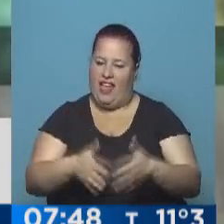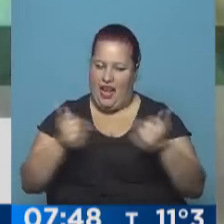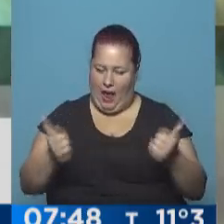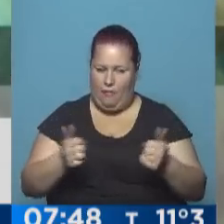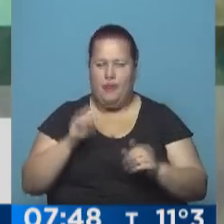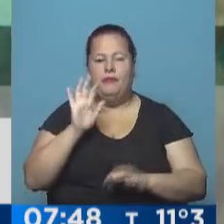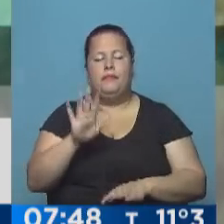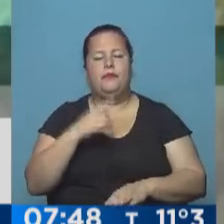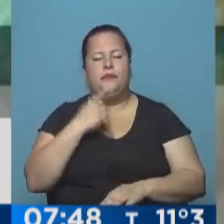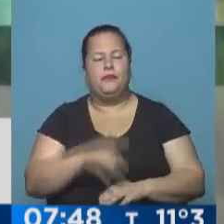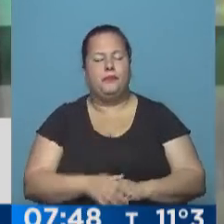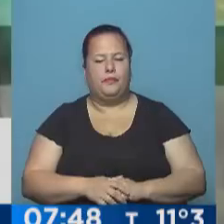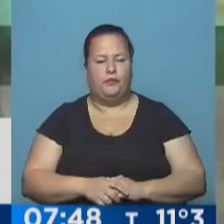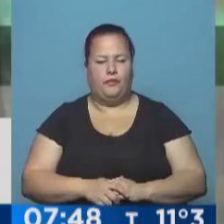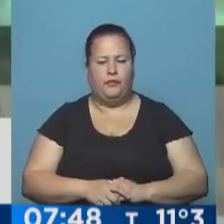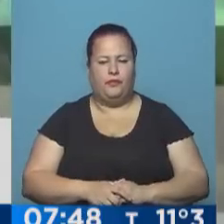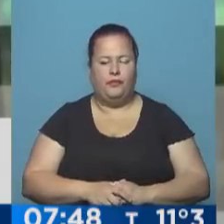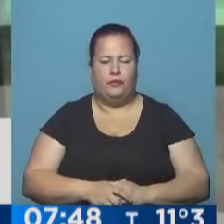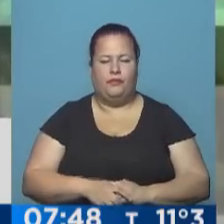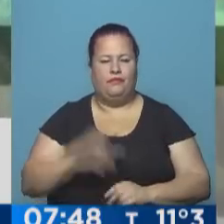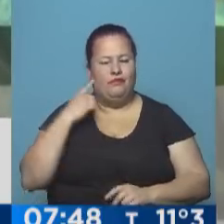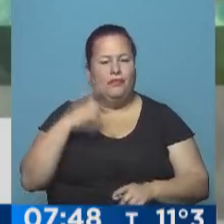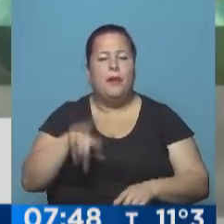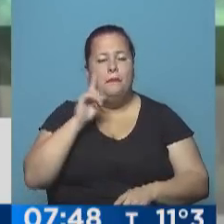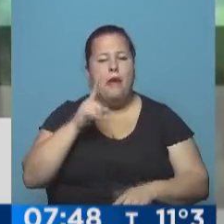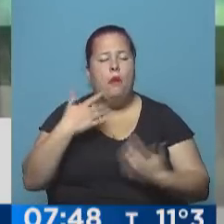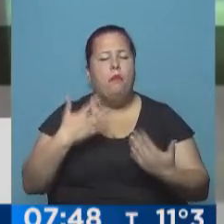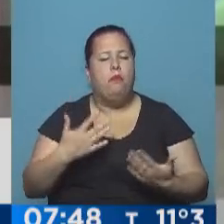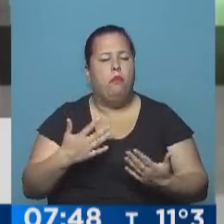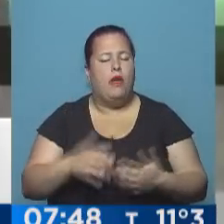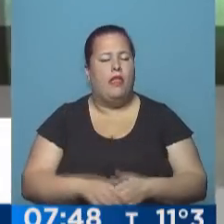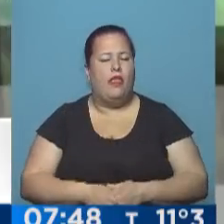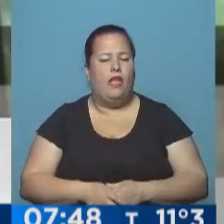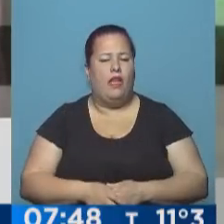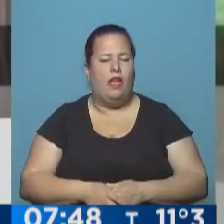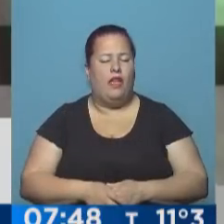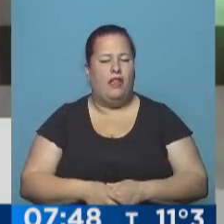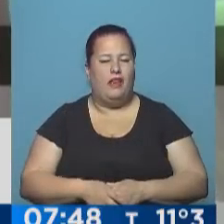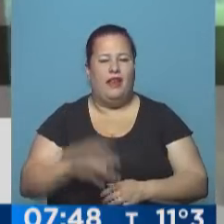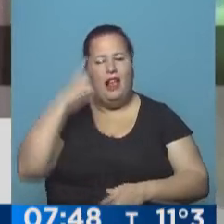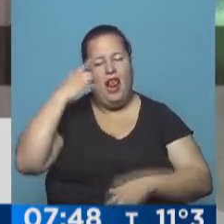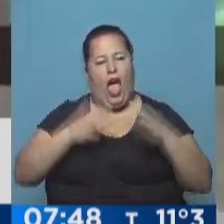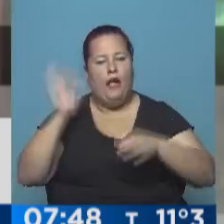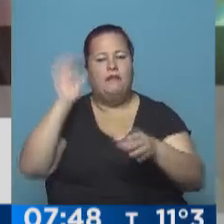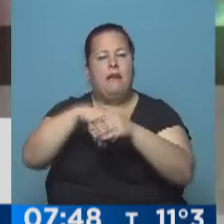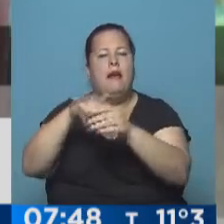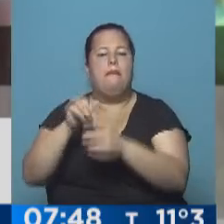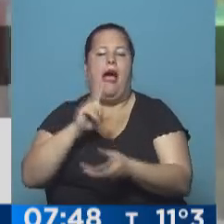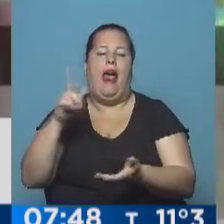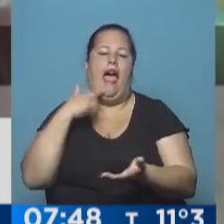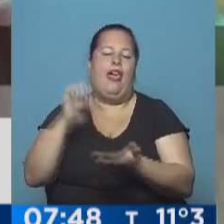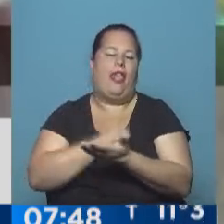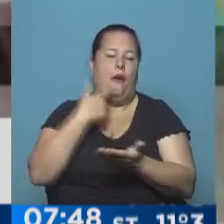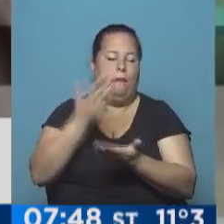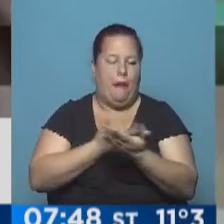rápidamente. Valenzuela, estamos ante el peligro inminente de que se empiecen a obstruir el accionar de la justicia tratando de borrar